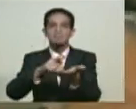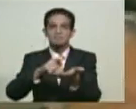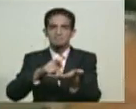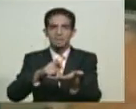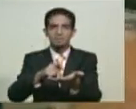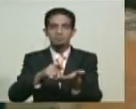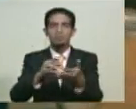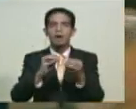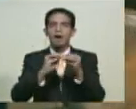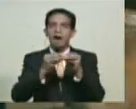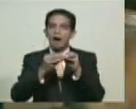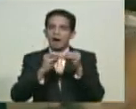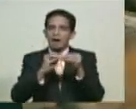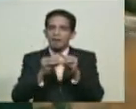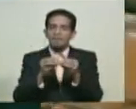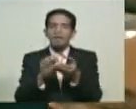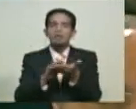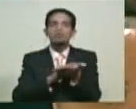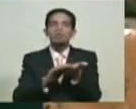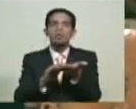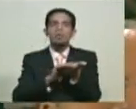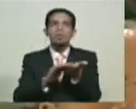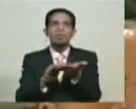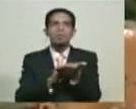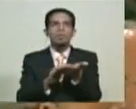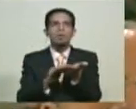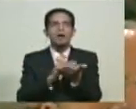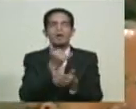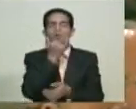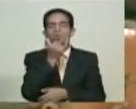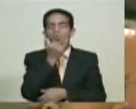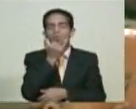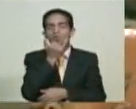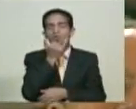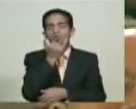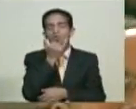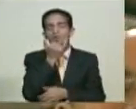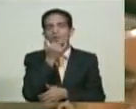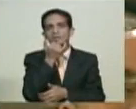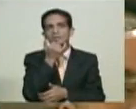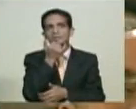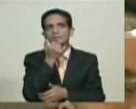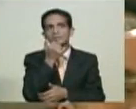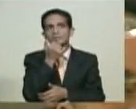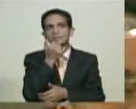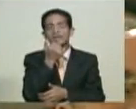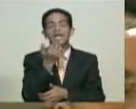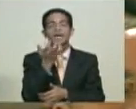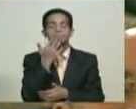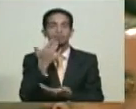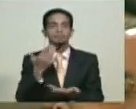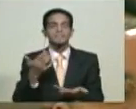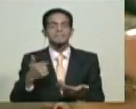corregir errores, enmendar problemas. Eso a uno lo motiva